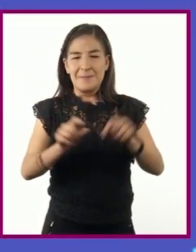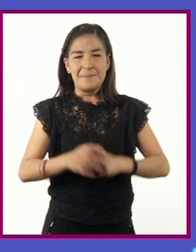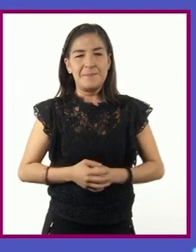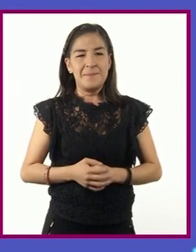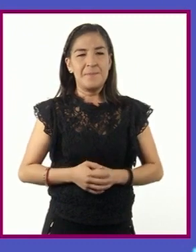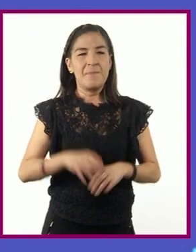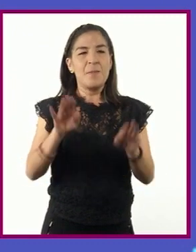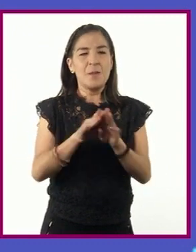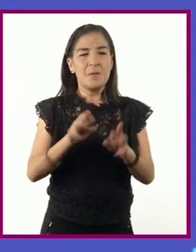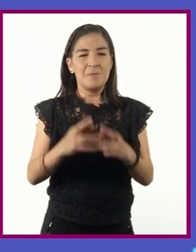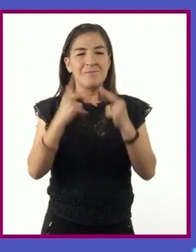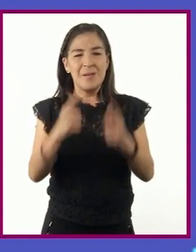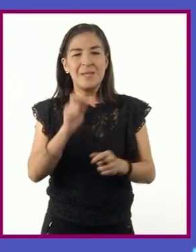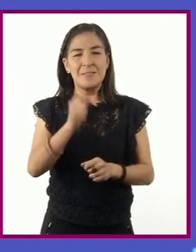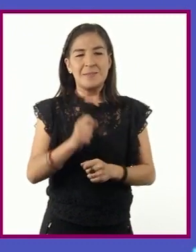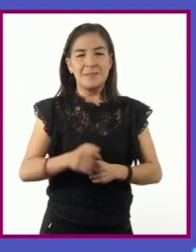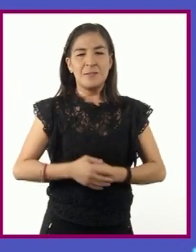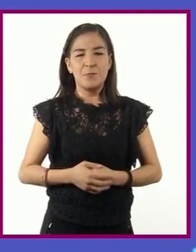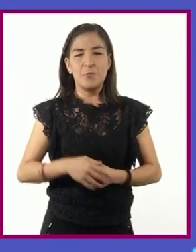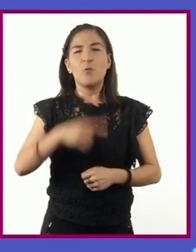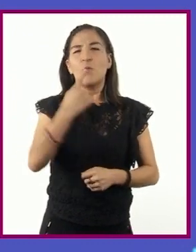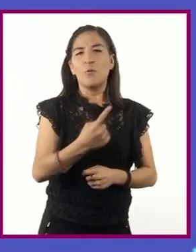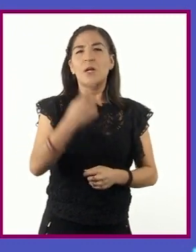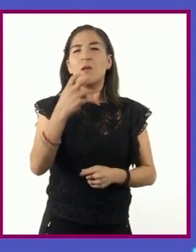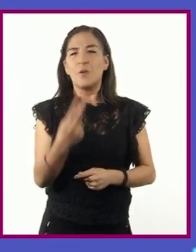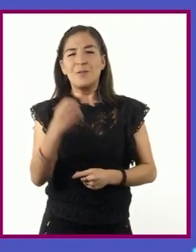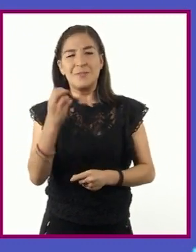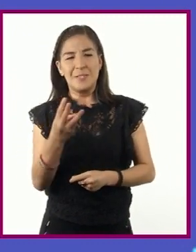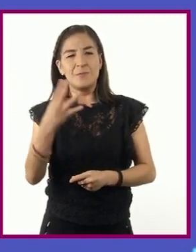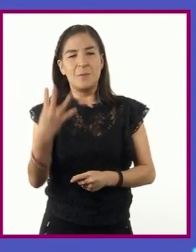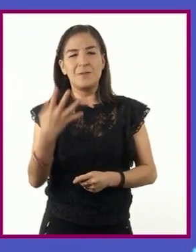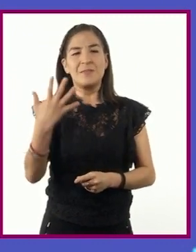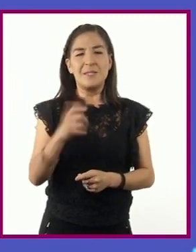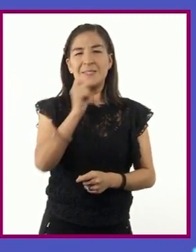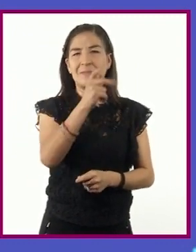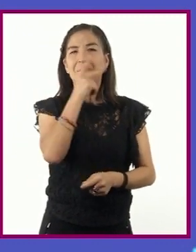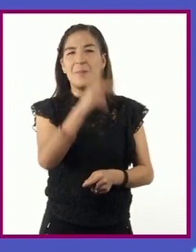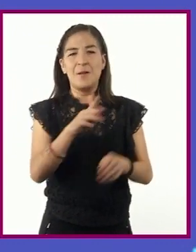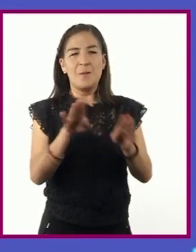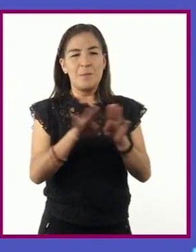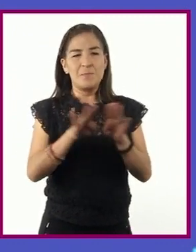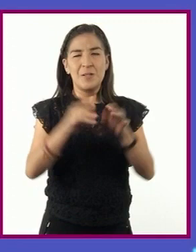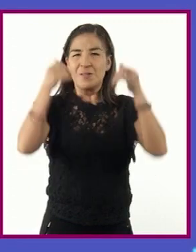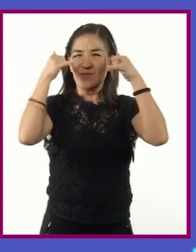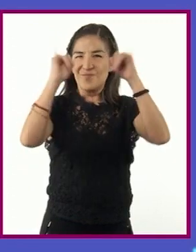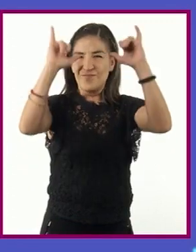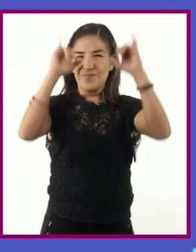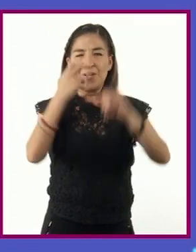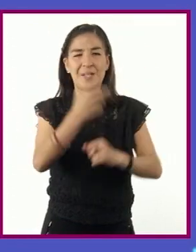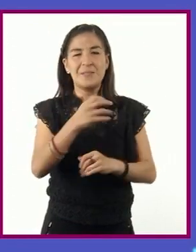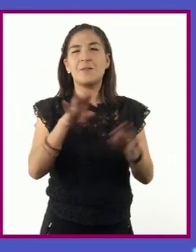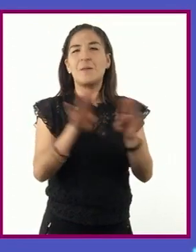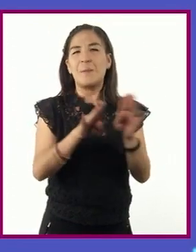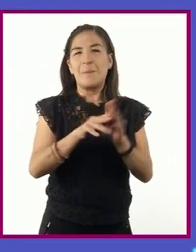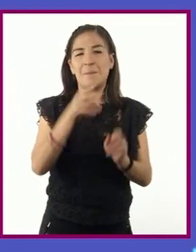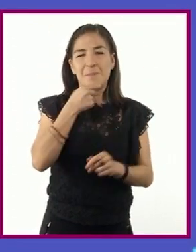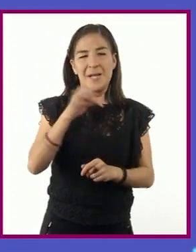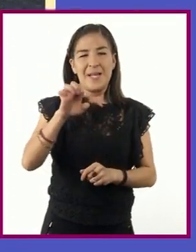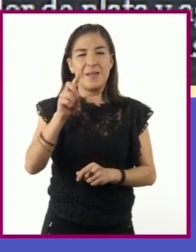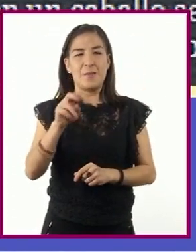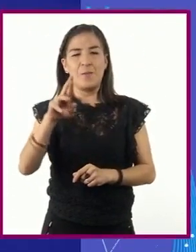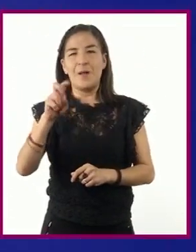2, 3, 4, 5 o palos de un saque del poema Buffalo Bill ha muerto, de Edward Stelling